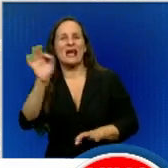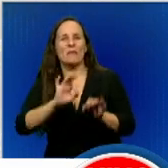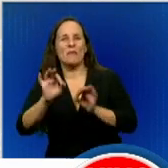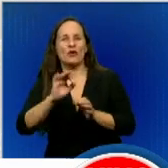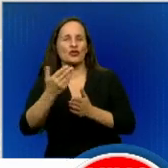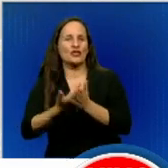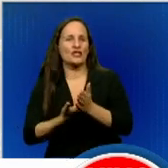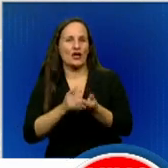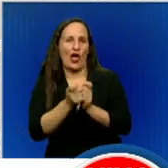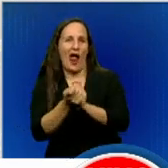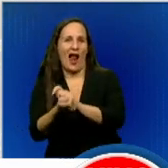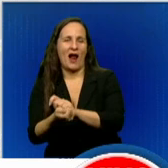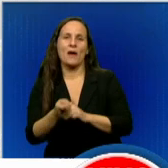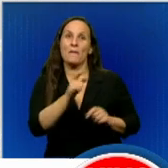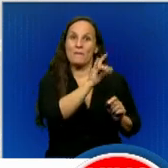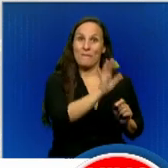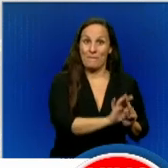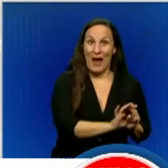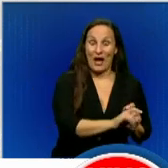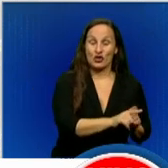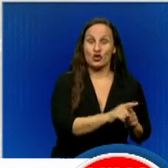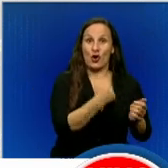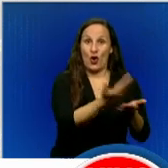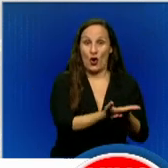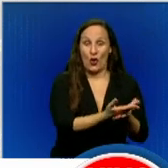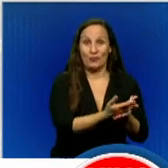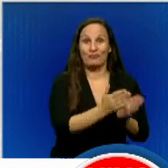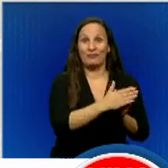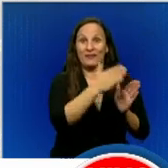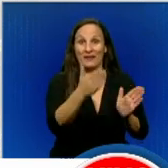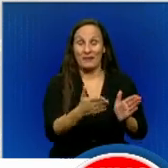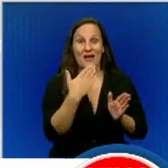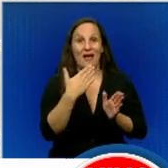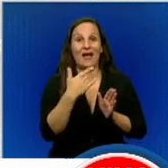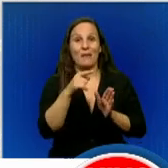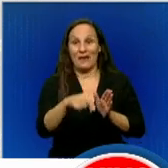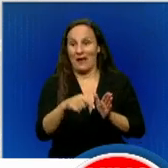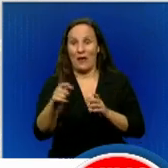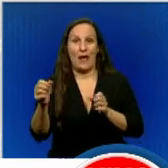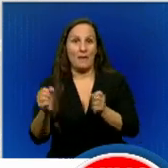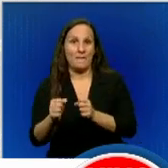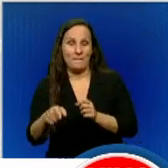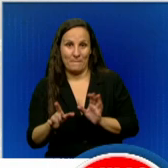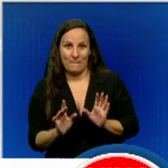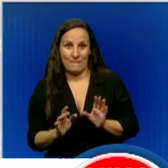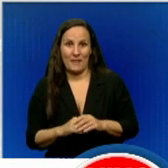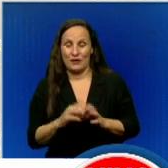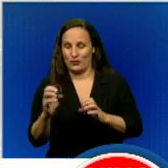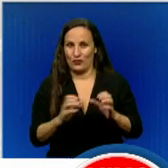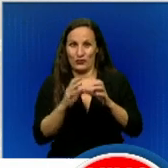la que se presentó en marzo la que se presentó un mes después y la modificación que estamos haciendo ahora en la